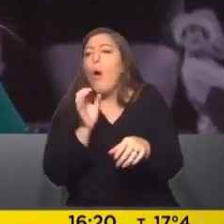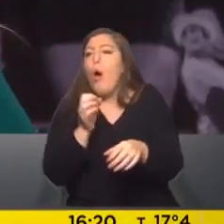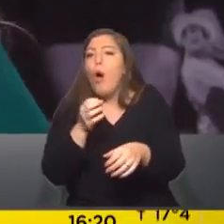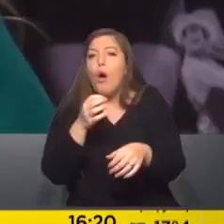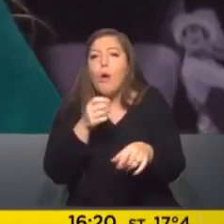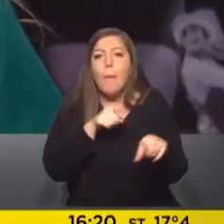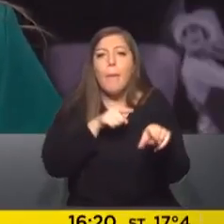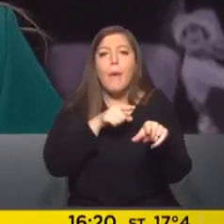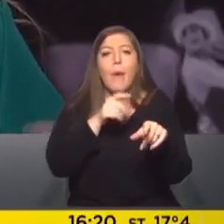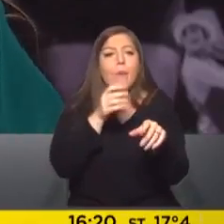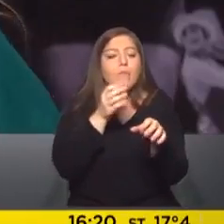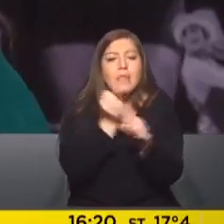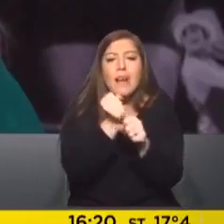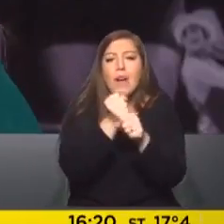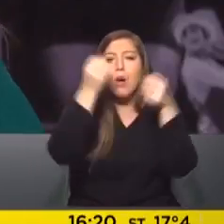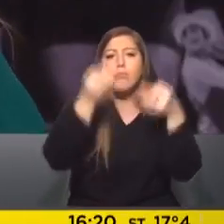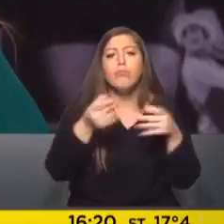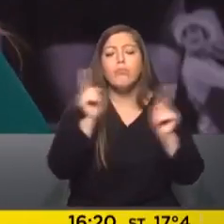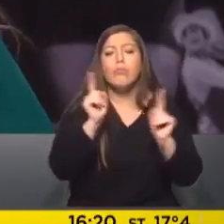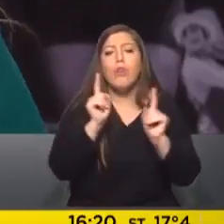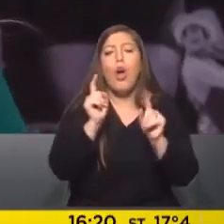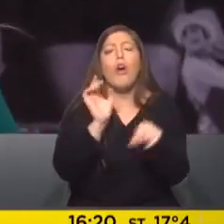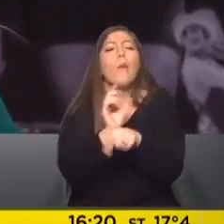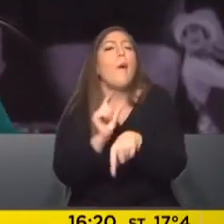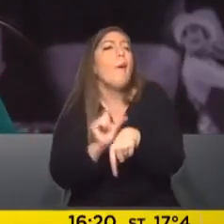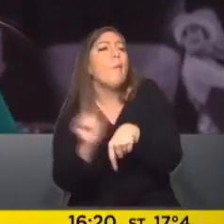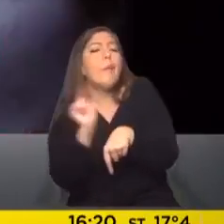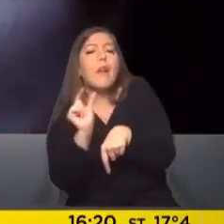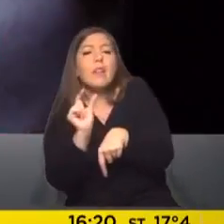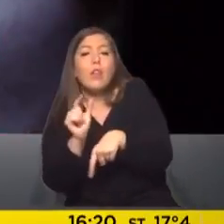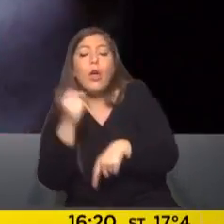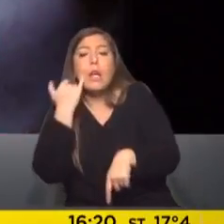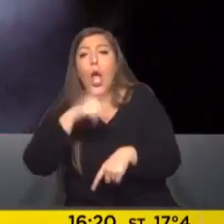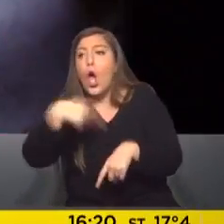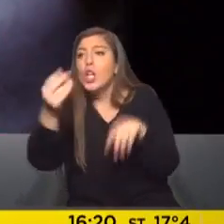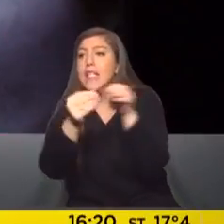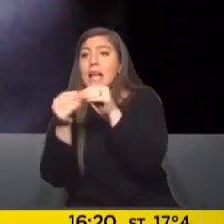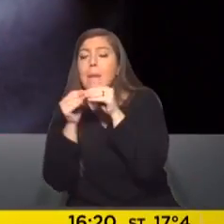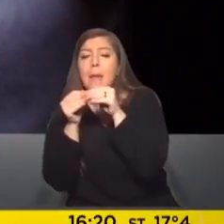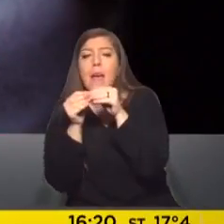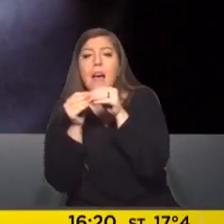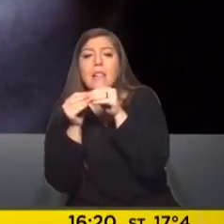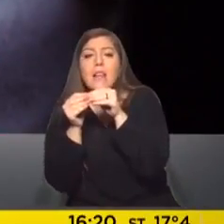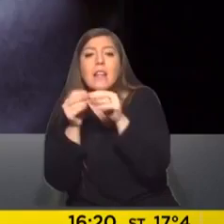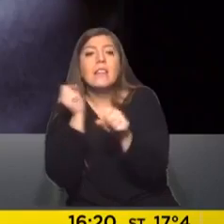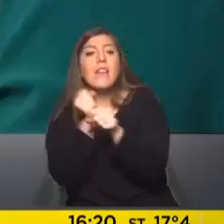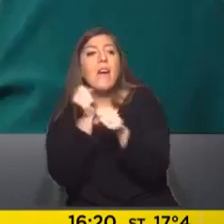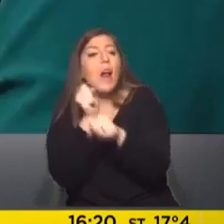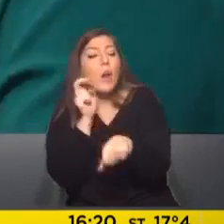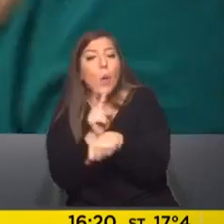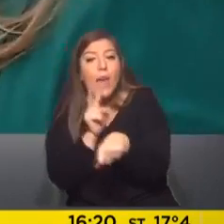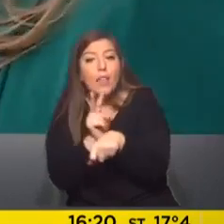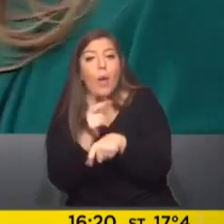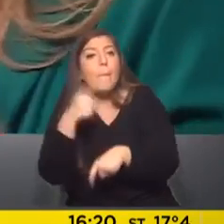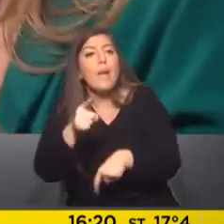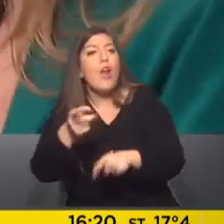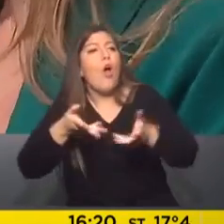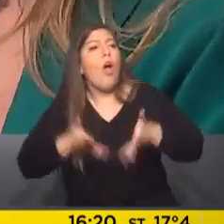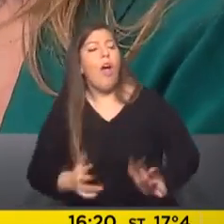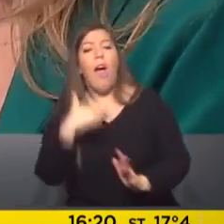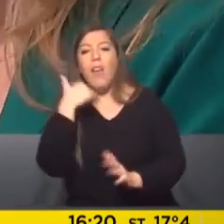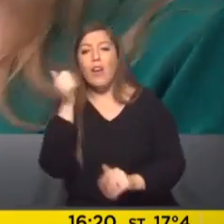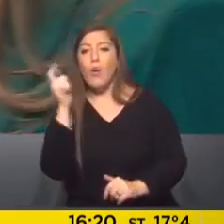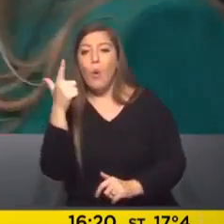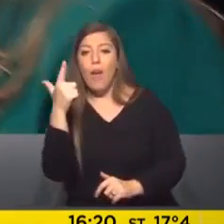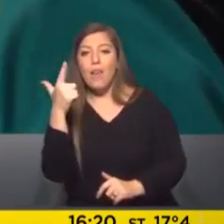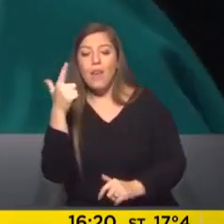una profesión. Y nos cuentan que otras amigas de ellas que quisieran trabajar cuidando, pero que no son mamás, no son tomadas como cuidadoras. Entonces, fíjate cómo